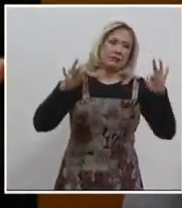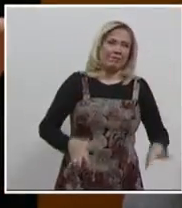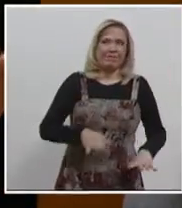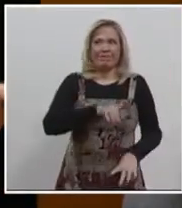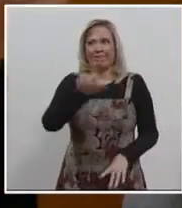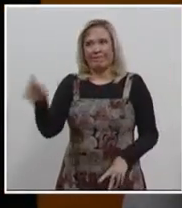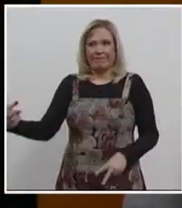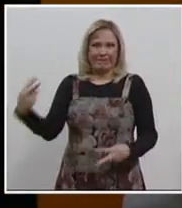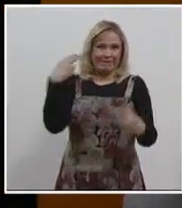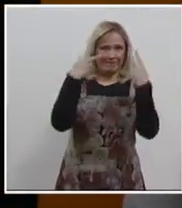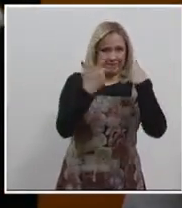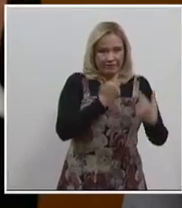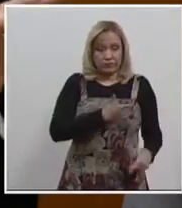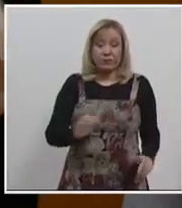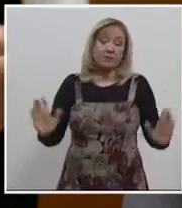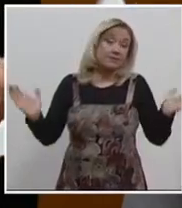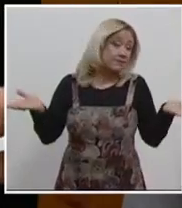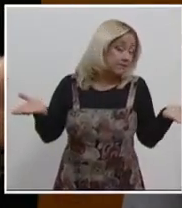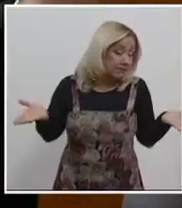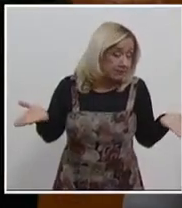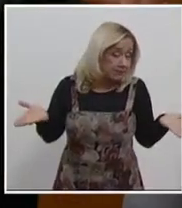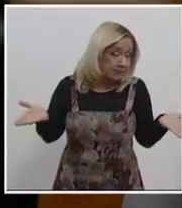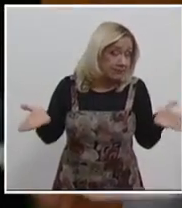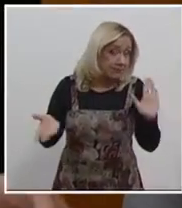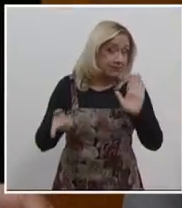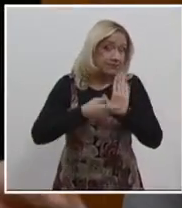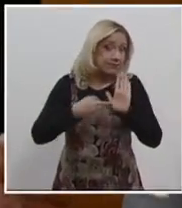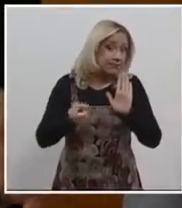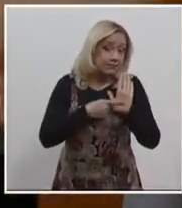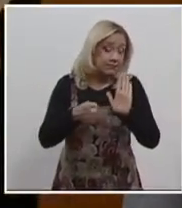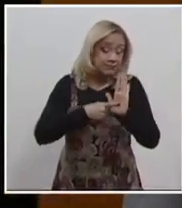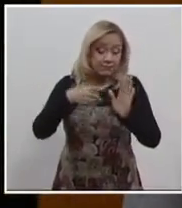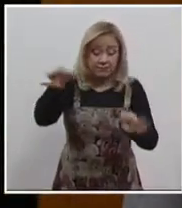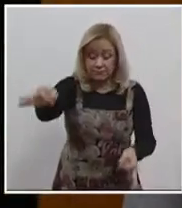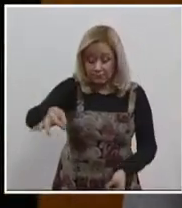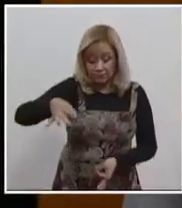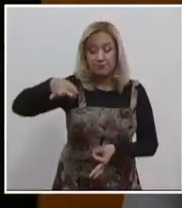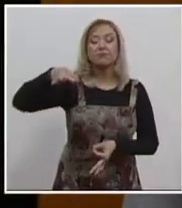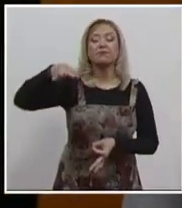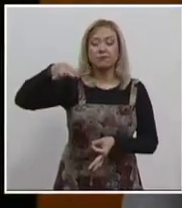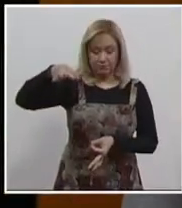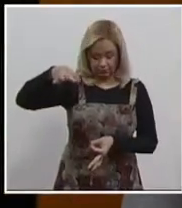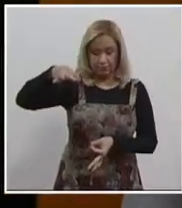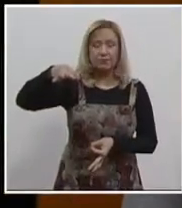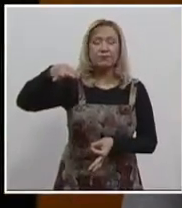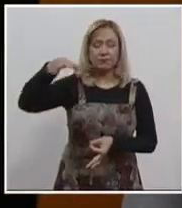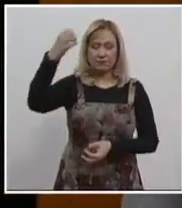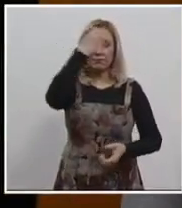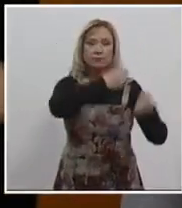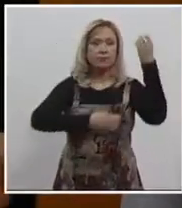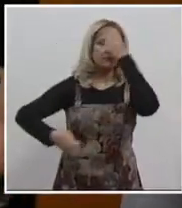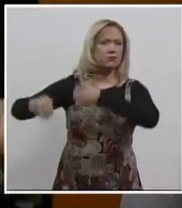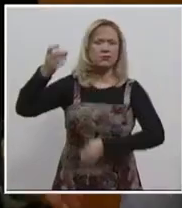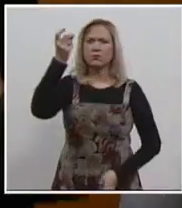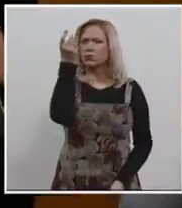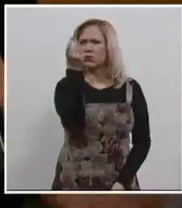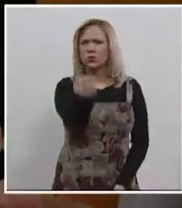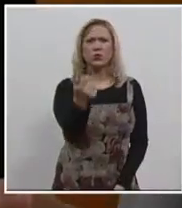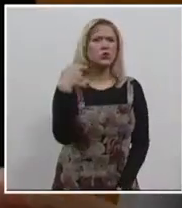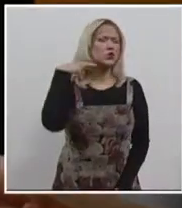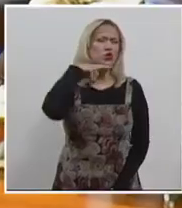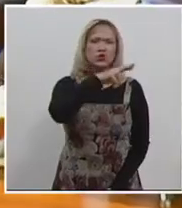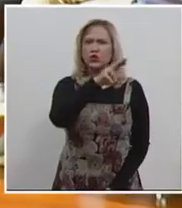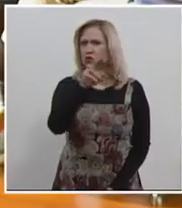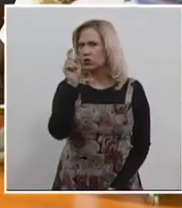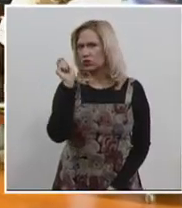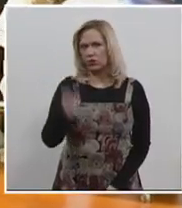resultar, inmediatamente en que es recibido, se programa para ser analizado lo más pronto